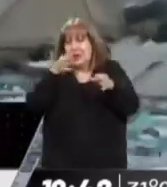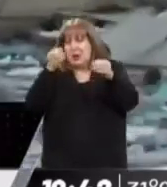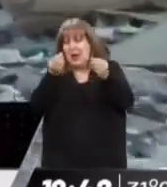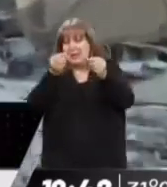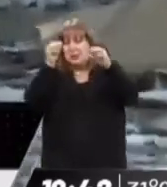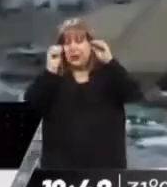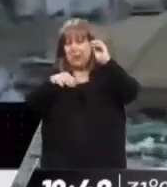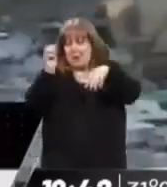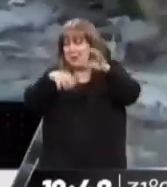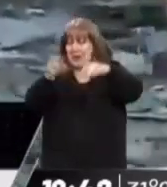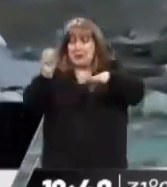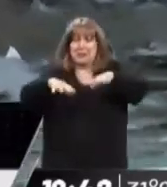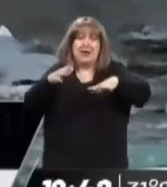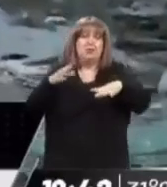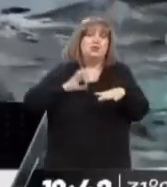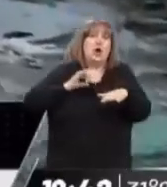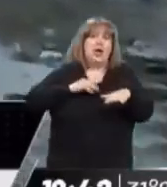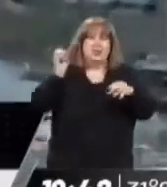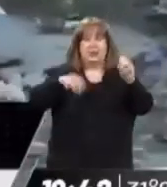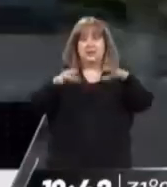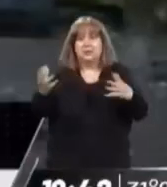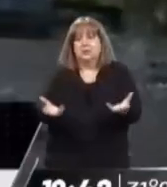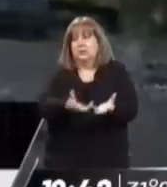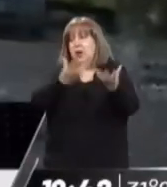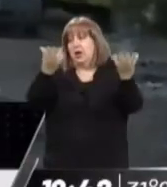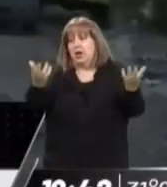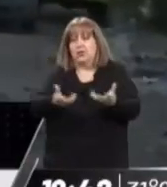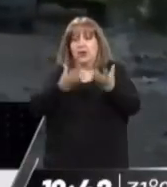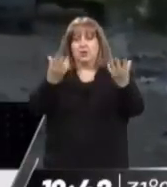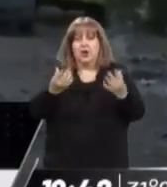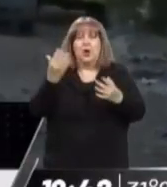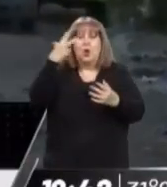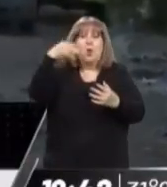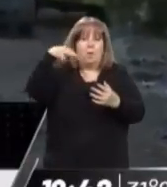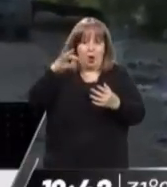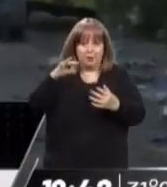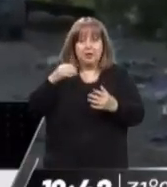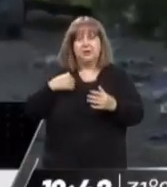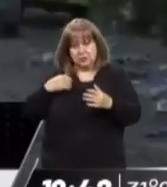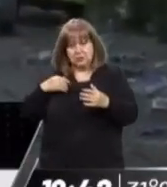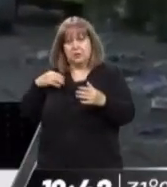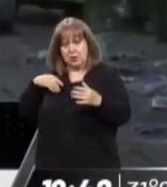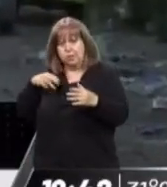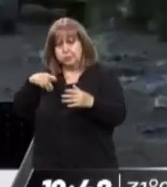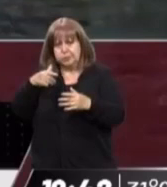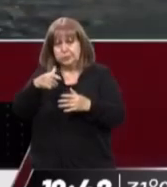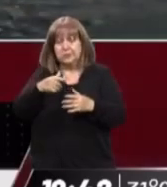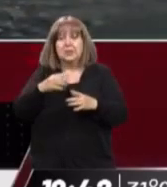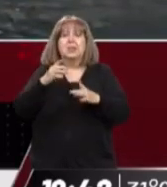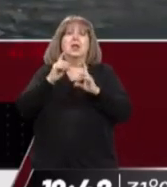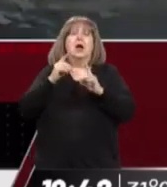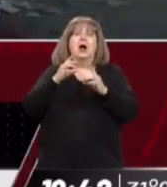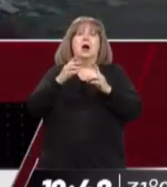es muy combustible de mucha combustión como decía Daniel y además el humo es lo más importante llegamos lo más cerca posible los bomberos con